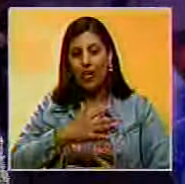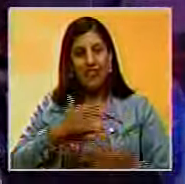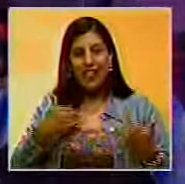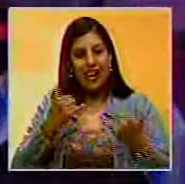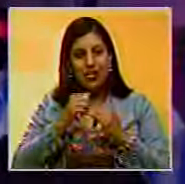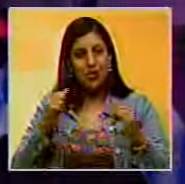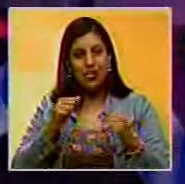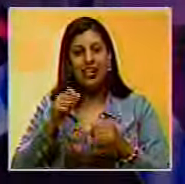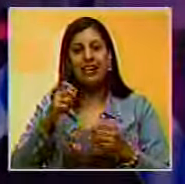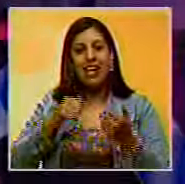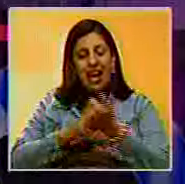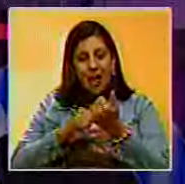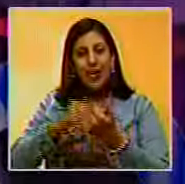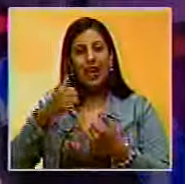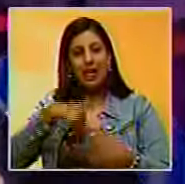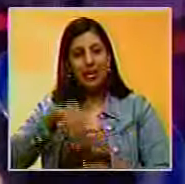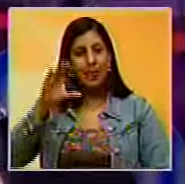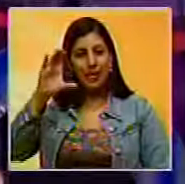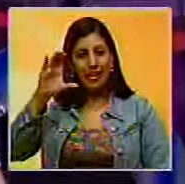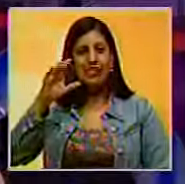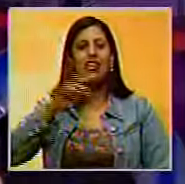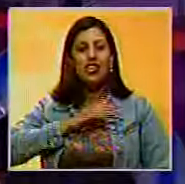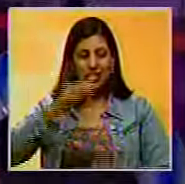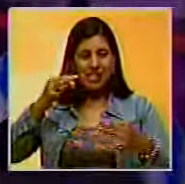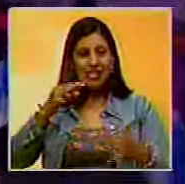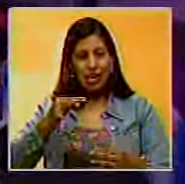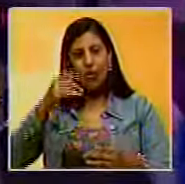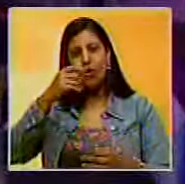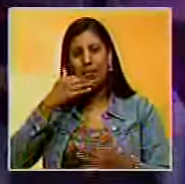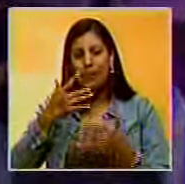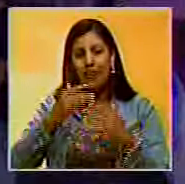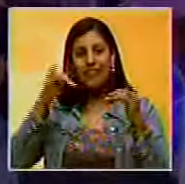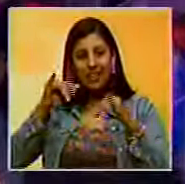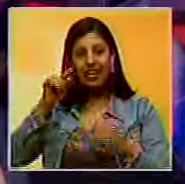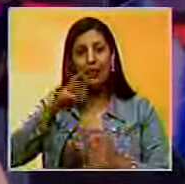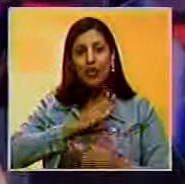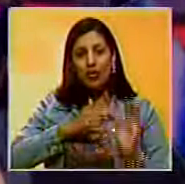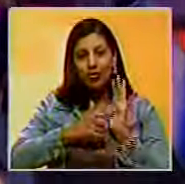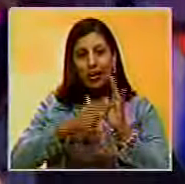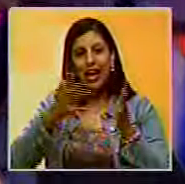feliz no puedo estar de representar a mi país, que estoy segura que está muy feliz también de que yo estoy aquí con esta corona.